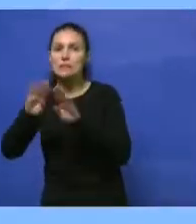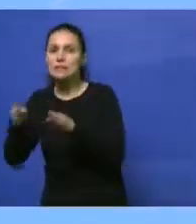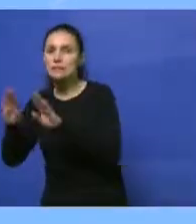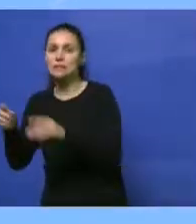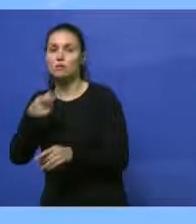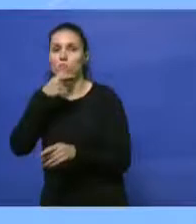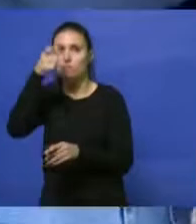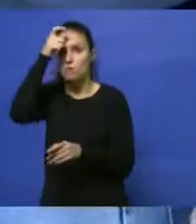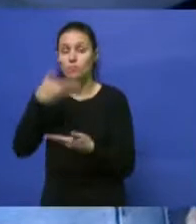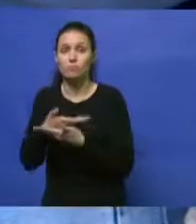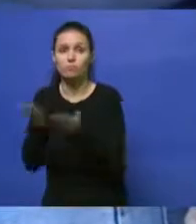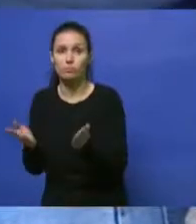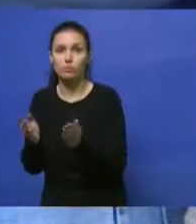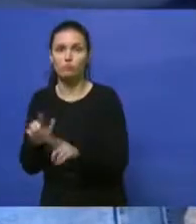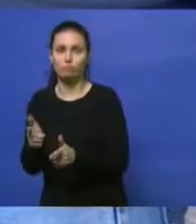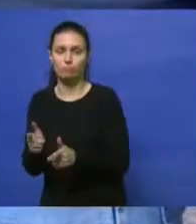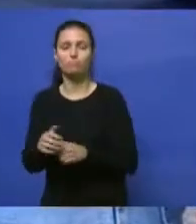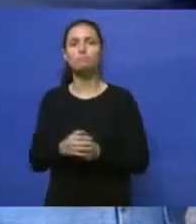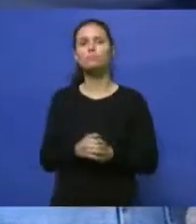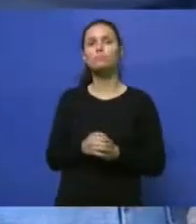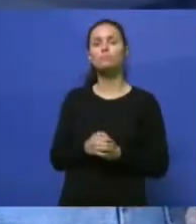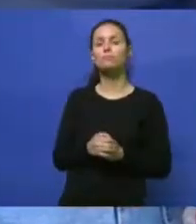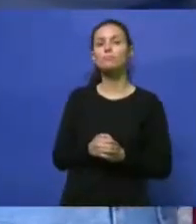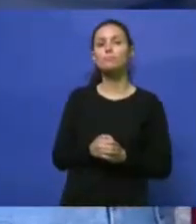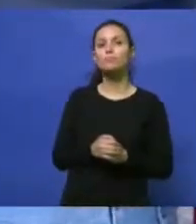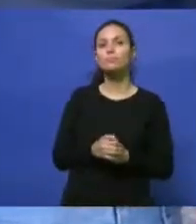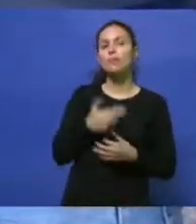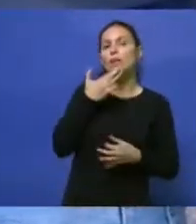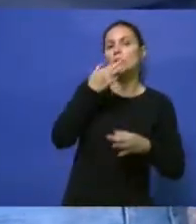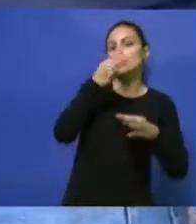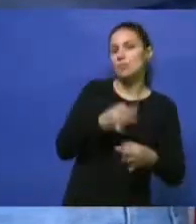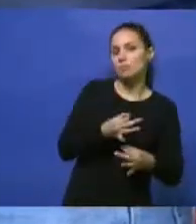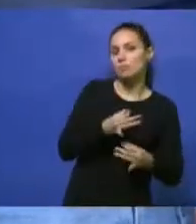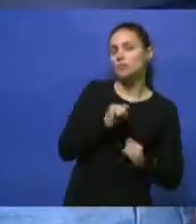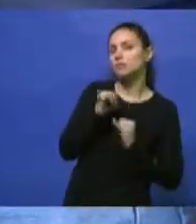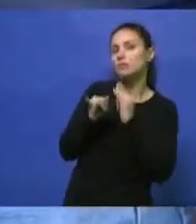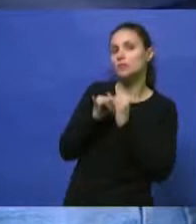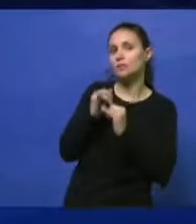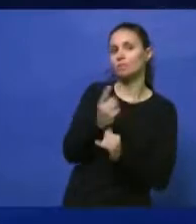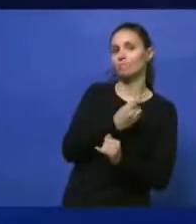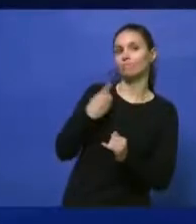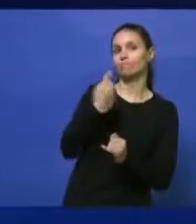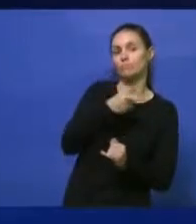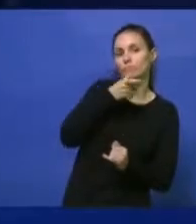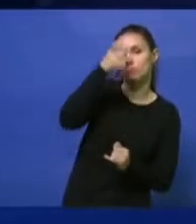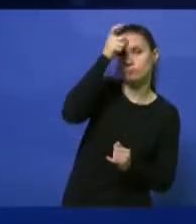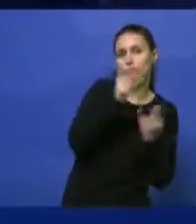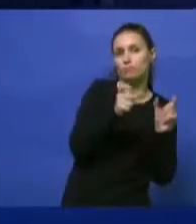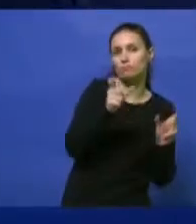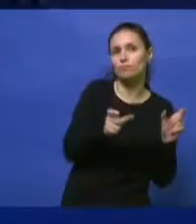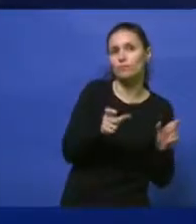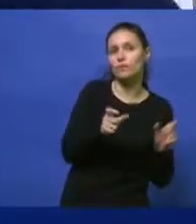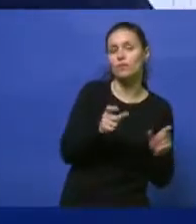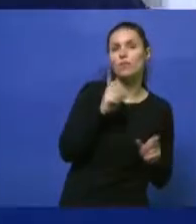voluntarios y más que necesarios. Realmente te diría que para nosotros bomberos hoy es un día lamentable